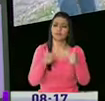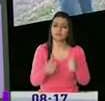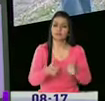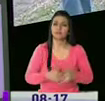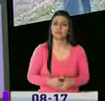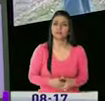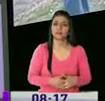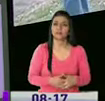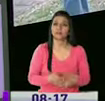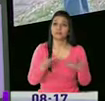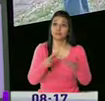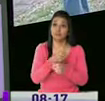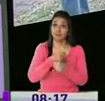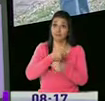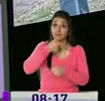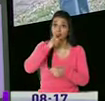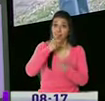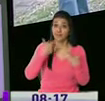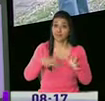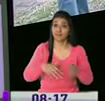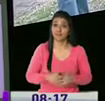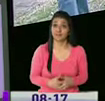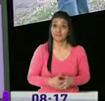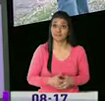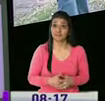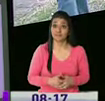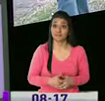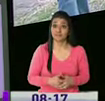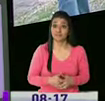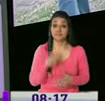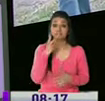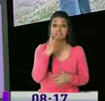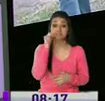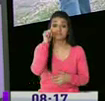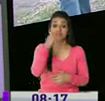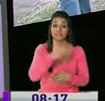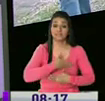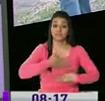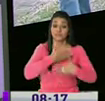¿Te tomaste ahí un café, Sofía Intimilla, para que des fe de lo que van a disfrutar los vecinos?